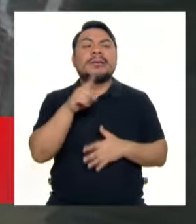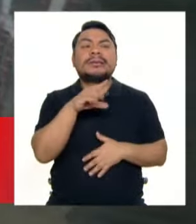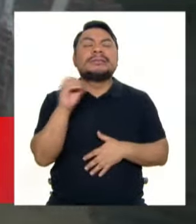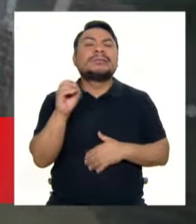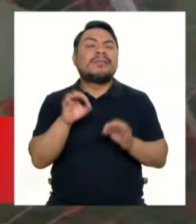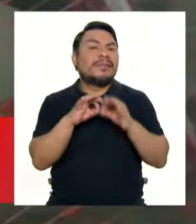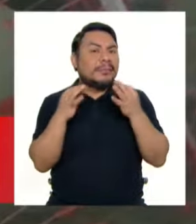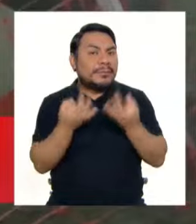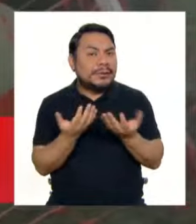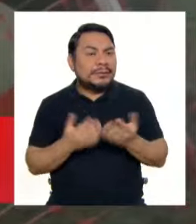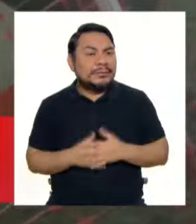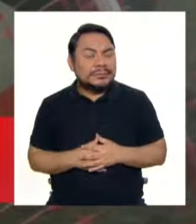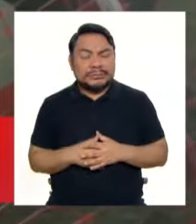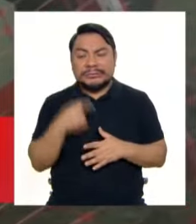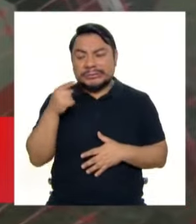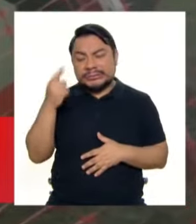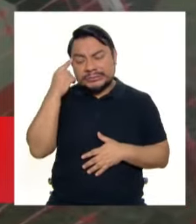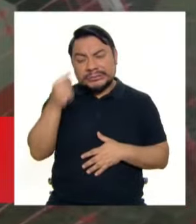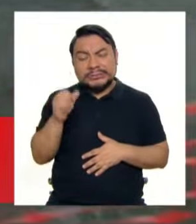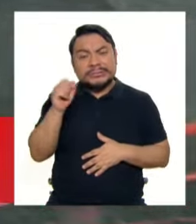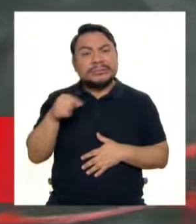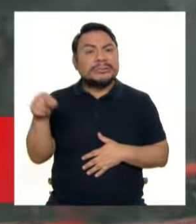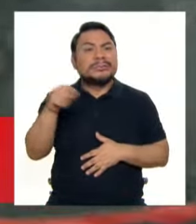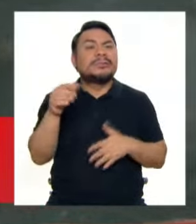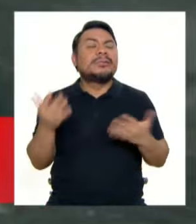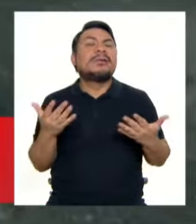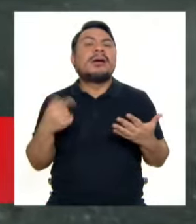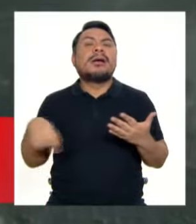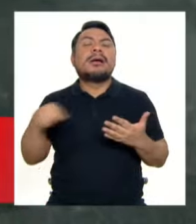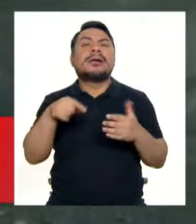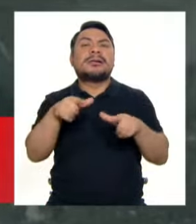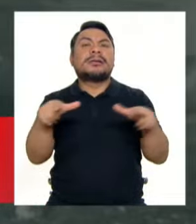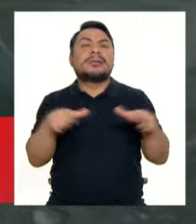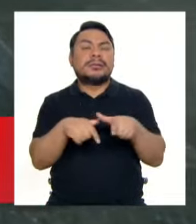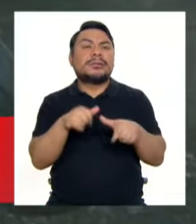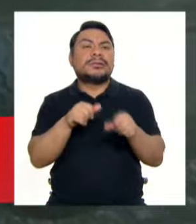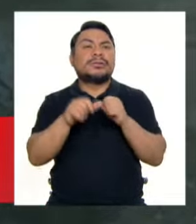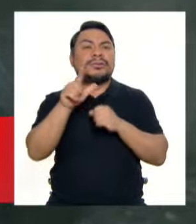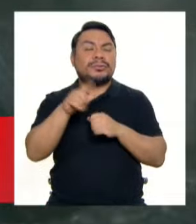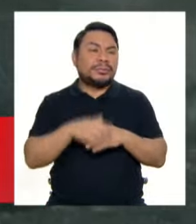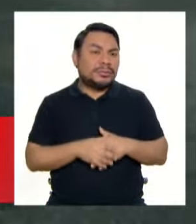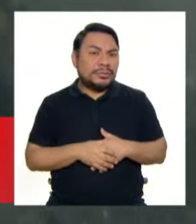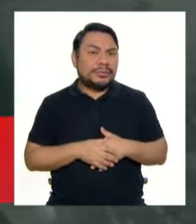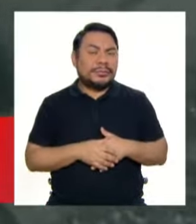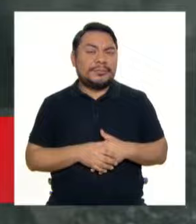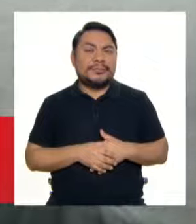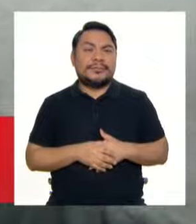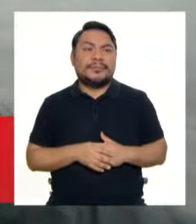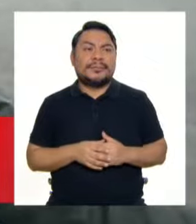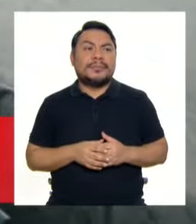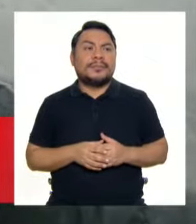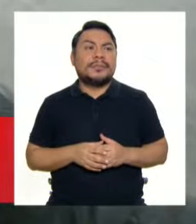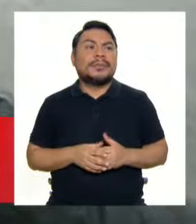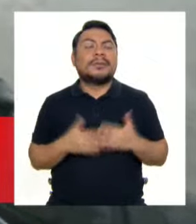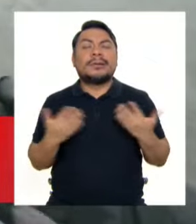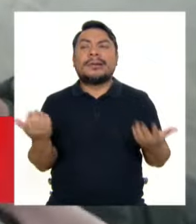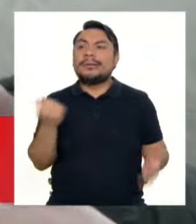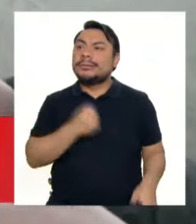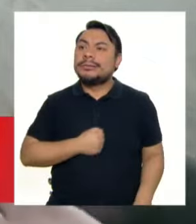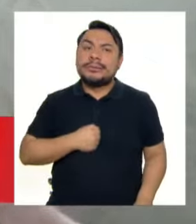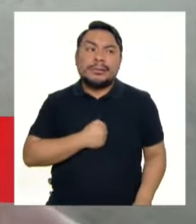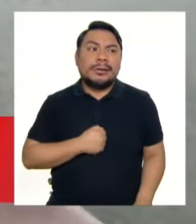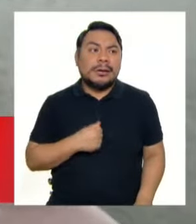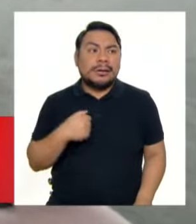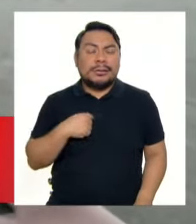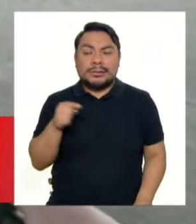familias en riesgo esta situación se presenta en el asentamiento Humano Villa Lourdes I en Villa María del triunfo Mira lamentablemente yo